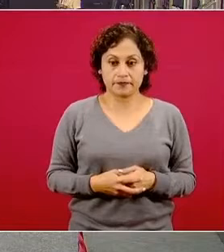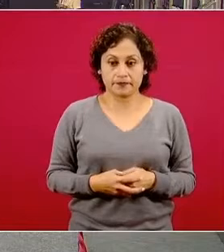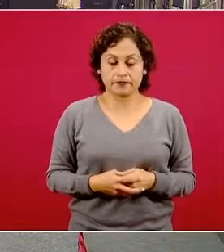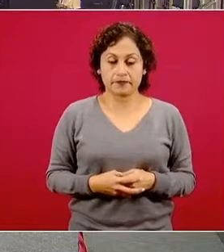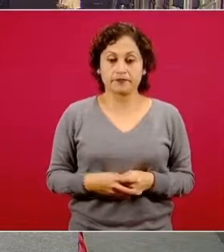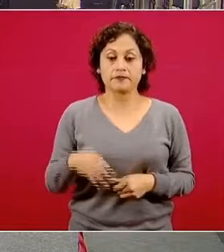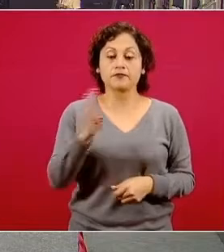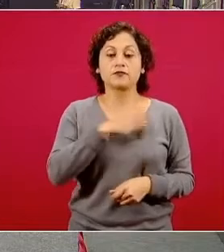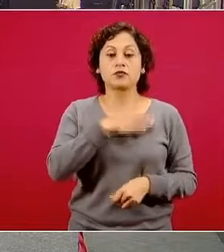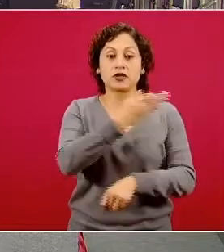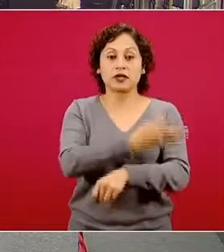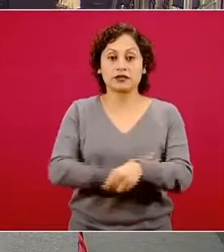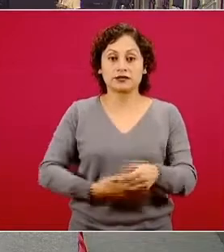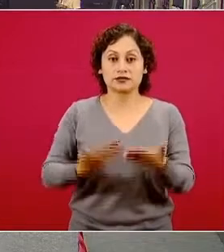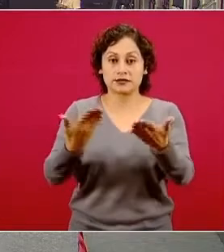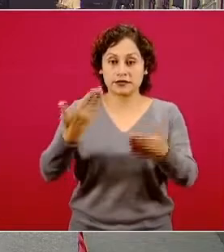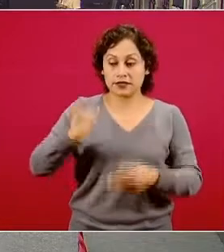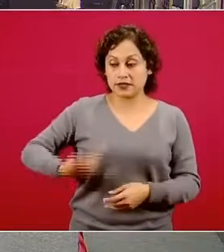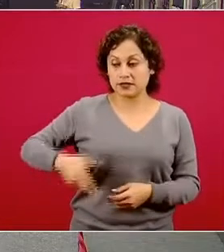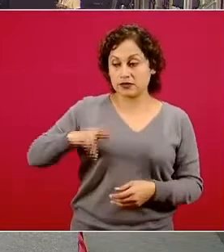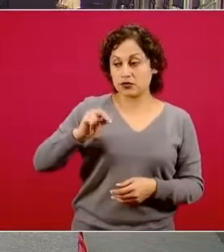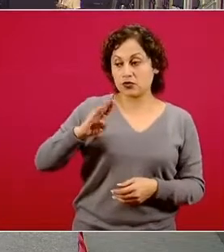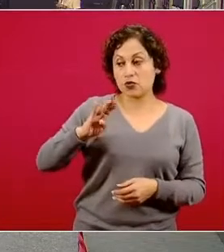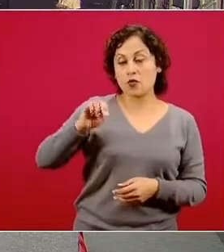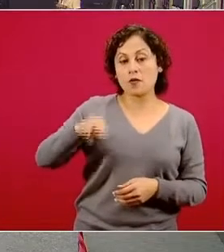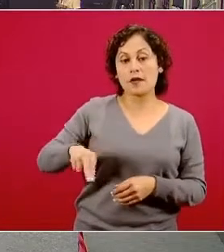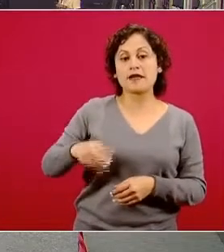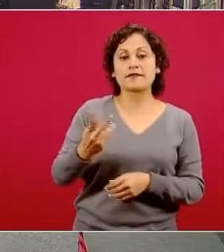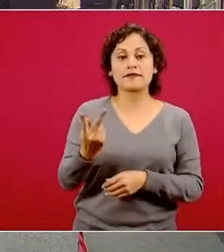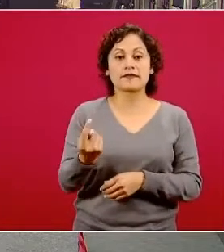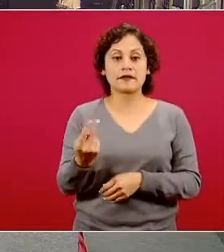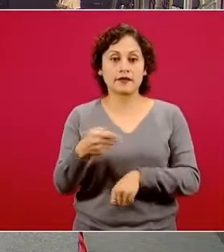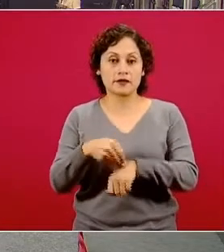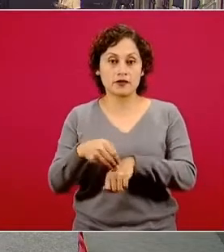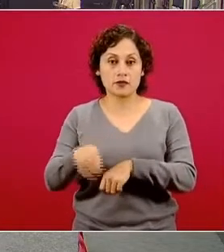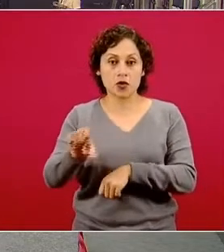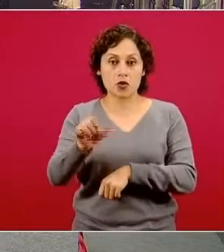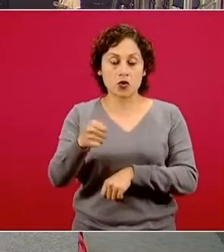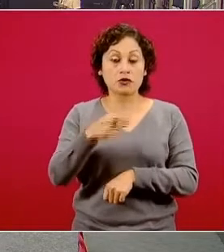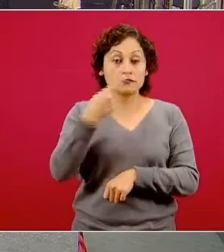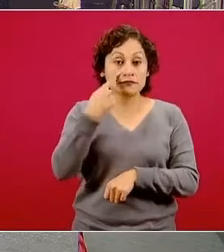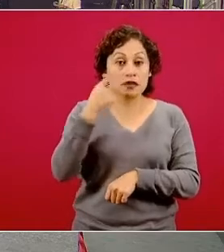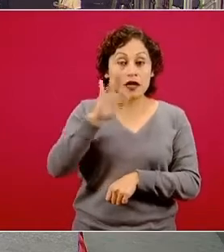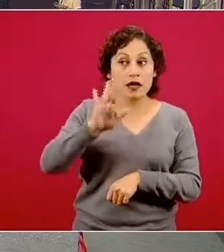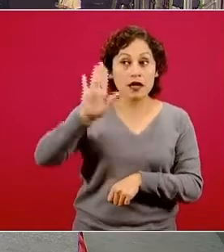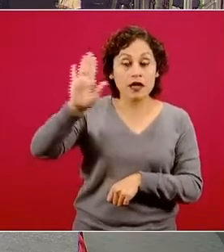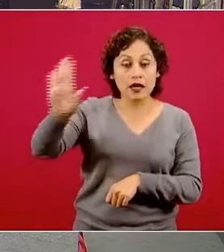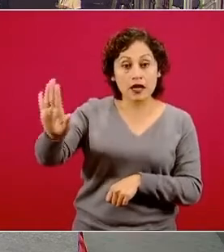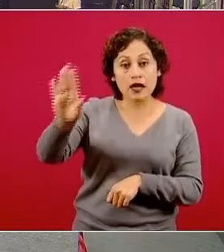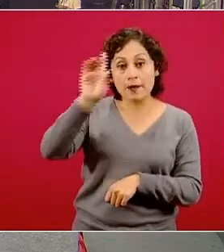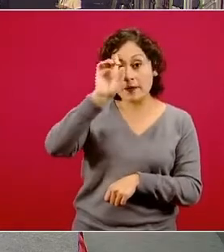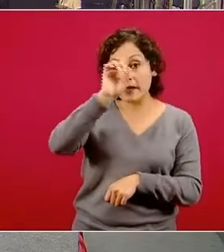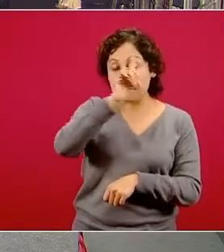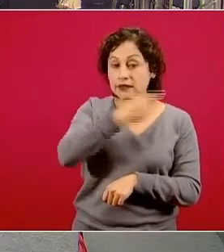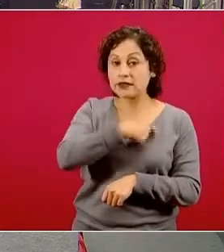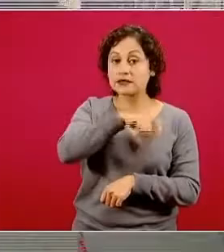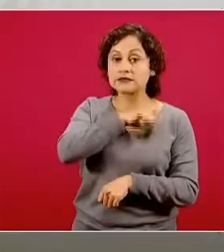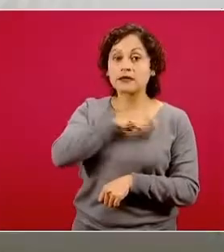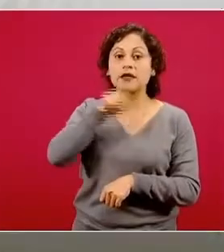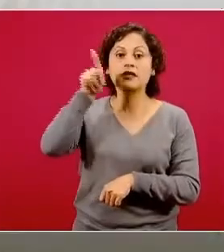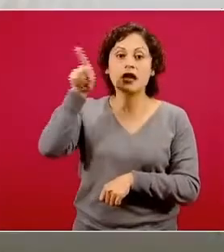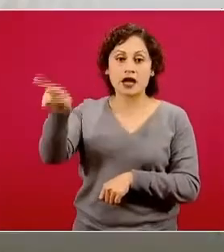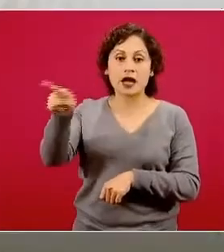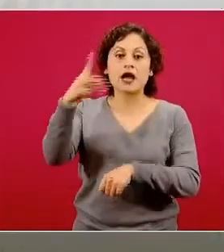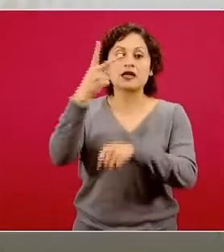Buenas tardes, doctor. Rubén Fieital de Canal 11. En Madrid, España, llevan el segundo día de confinamiento, que será